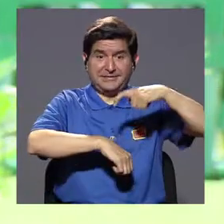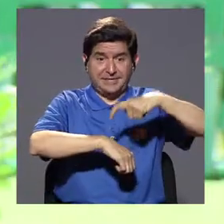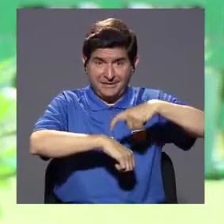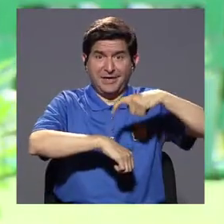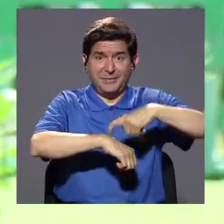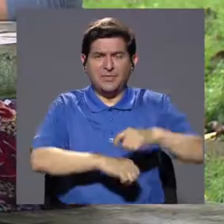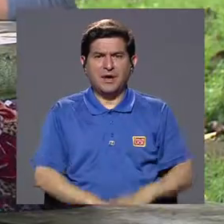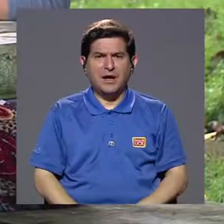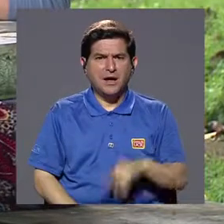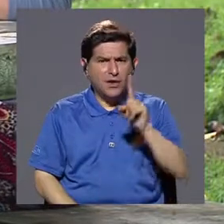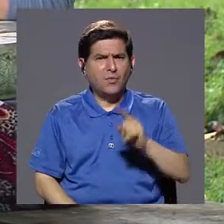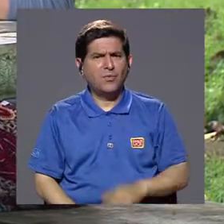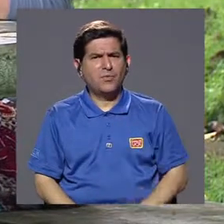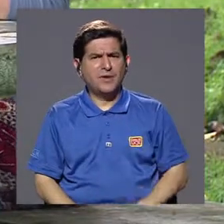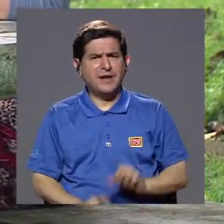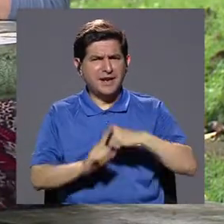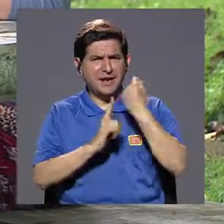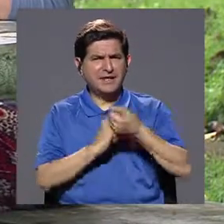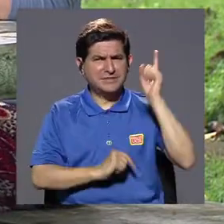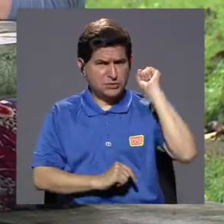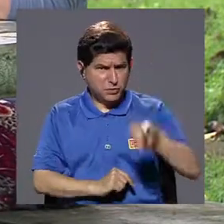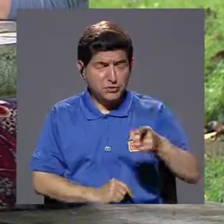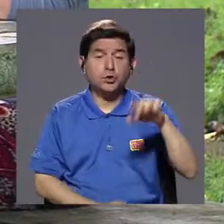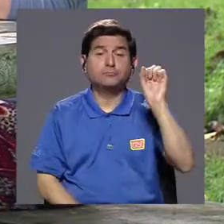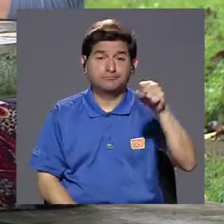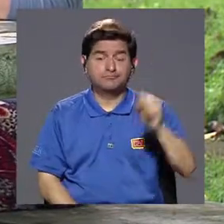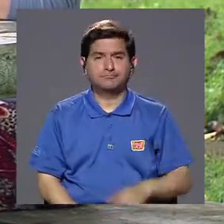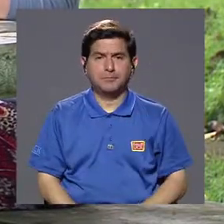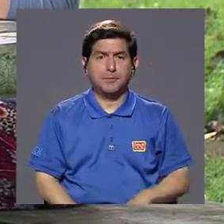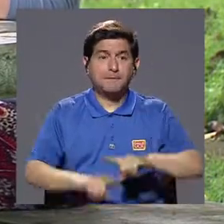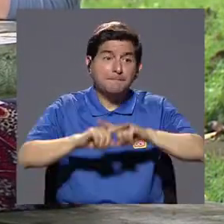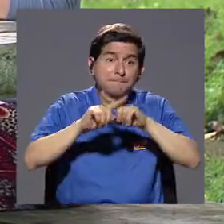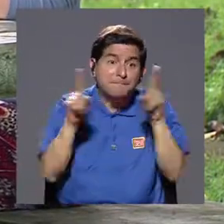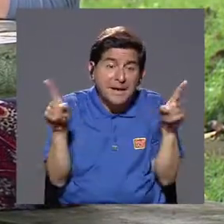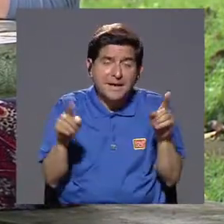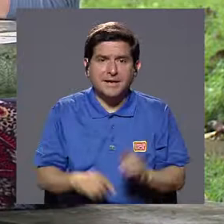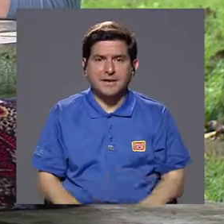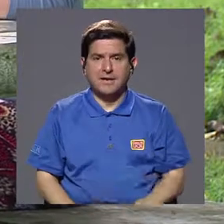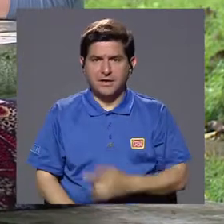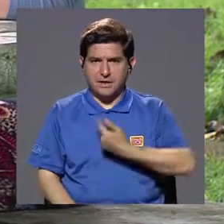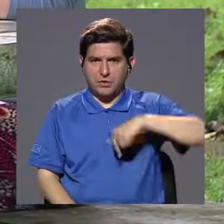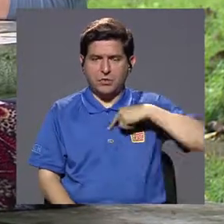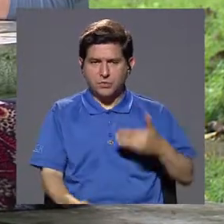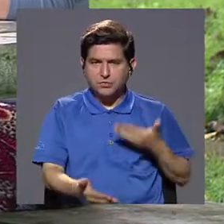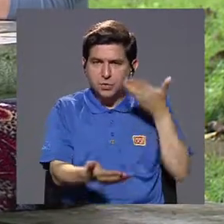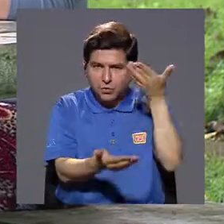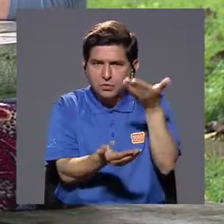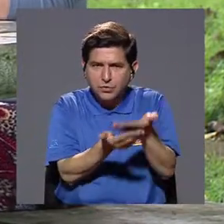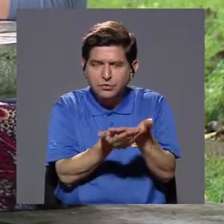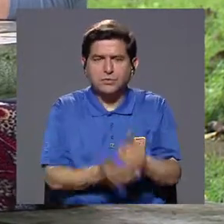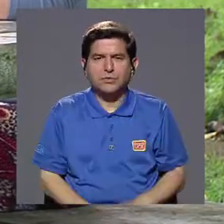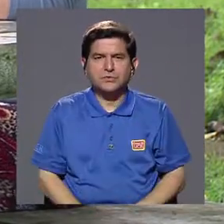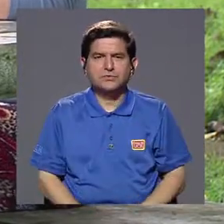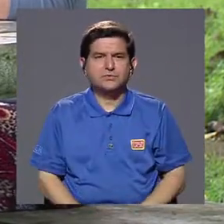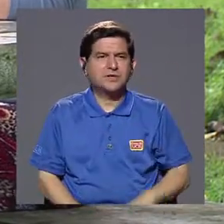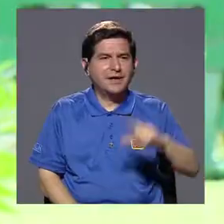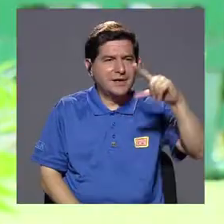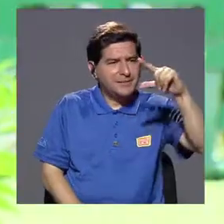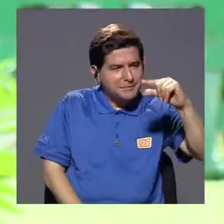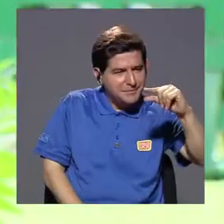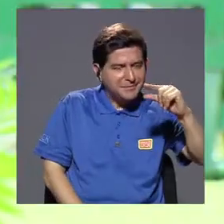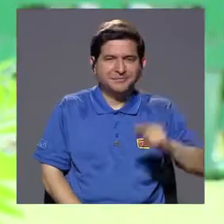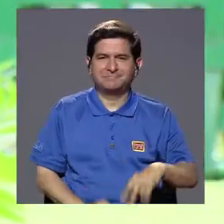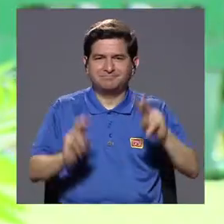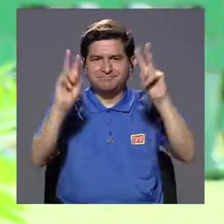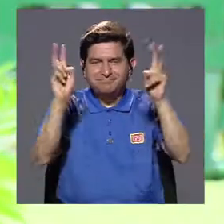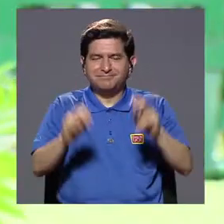actual como una obligación cuando más bien deberíamos plantearlo como en minúscula